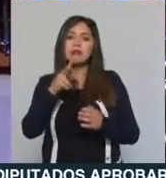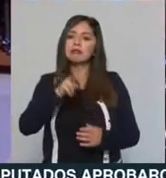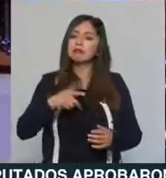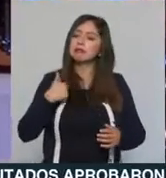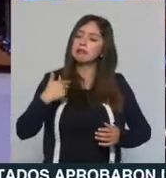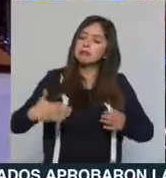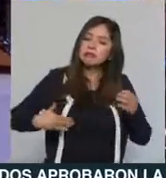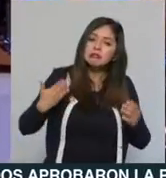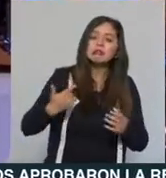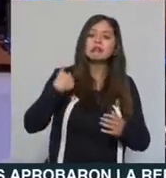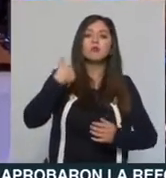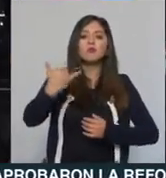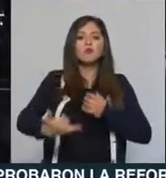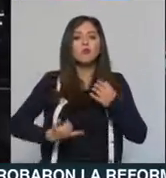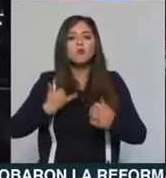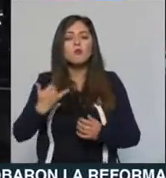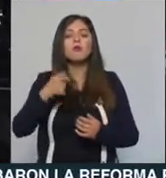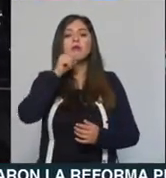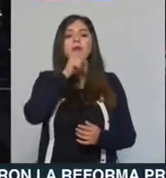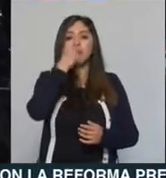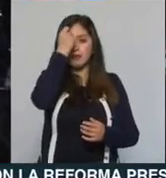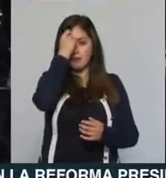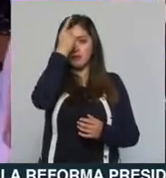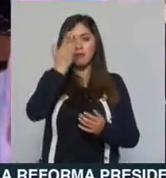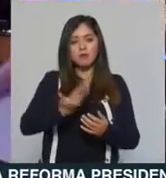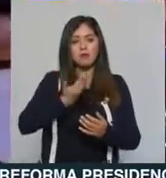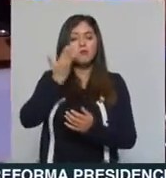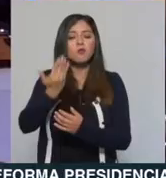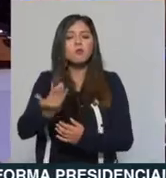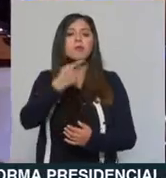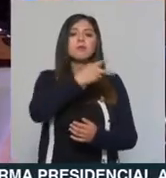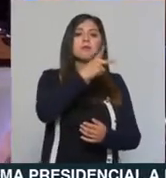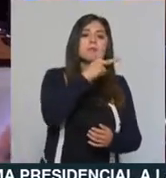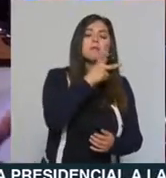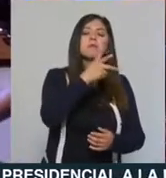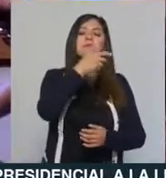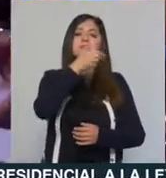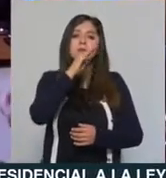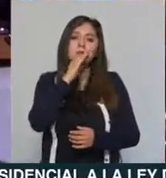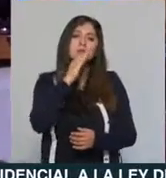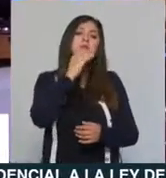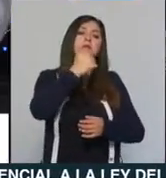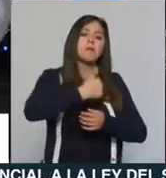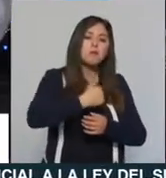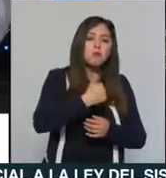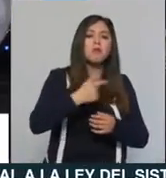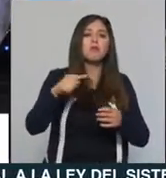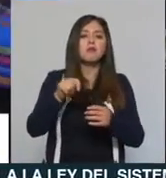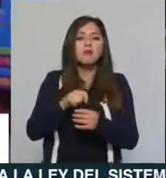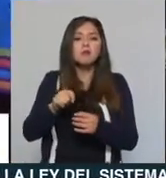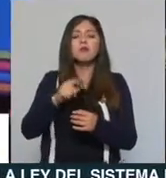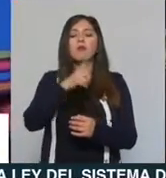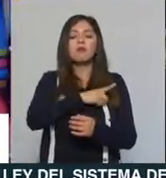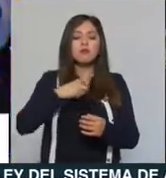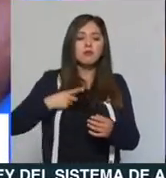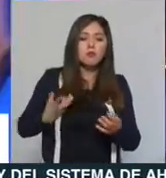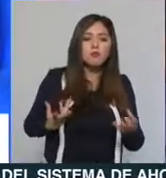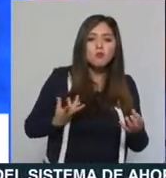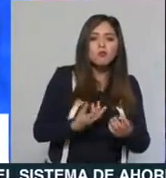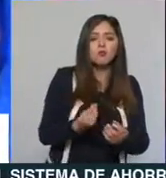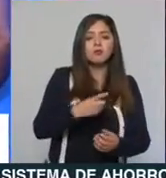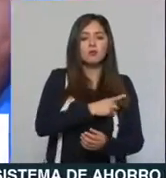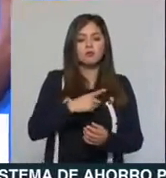y propongo, por supuesto, a las mamás y a los papás, a los abuelos, a los tíos que se involucren y que jueguen con ellos, ¿no? Hay cosas